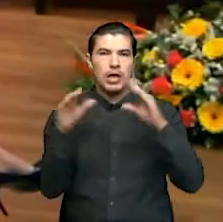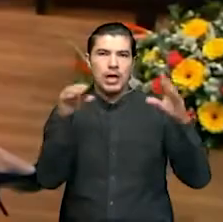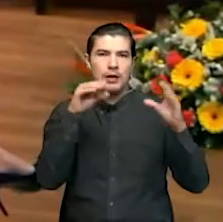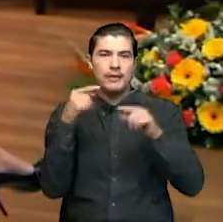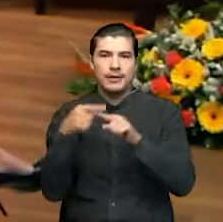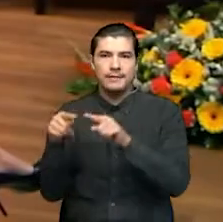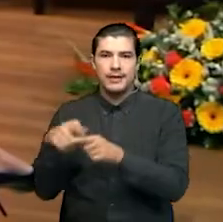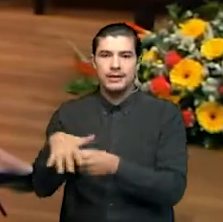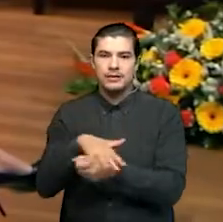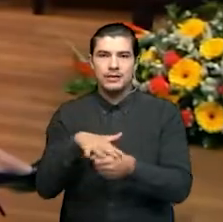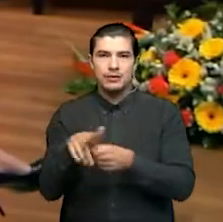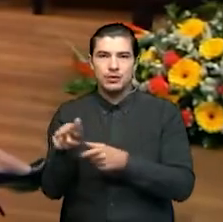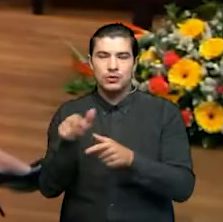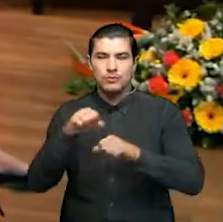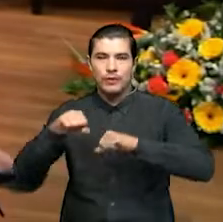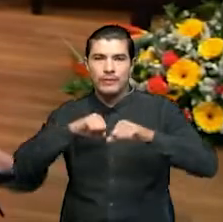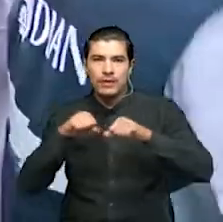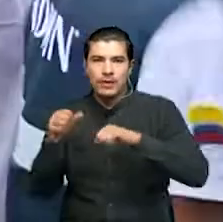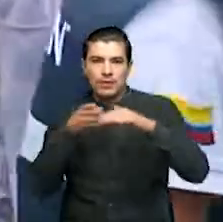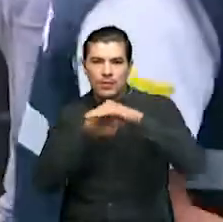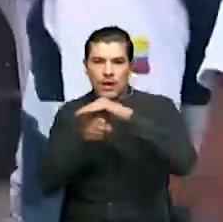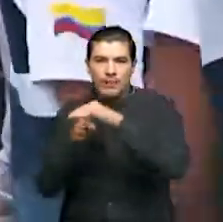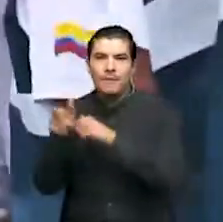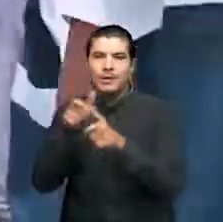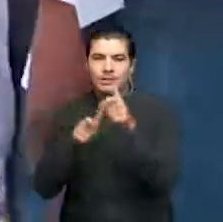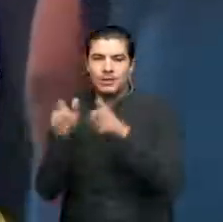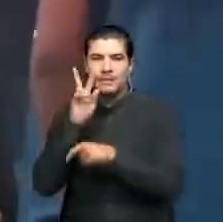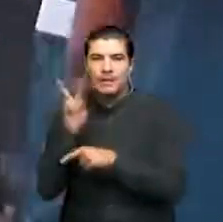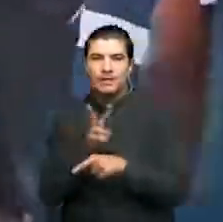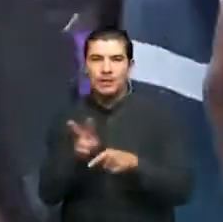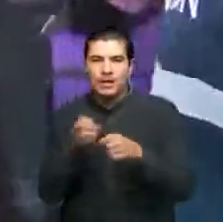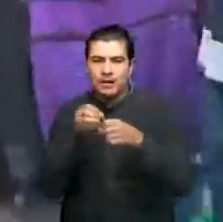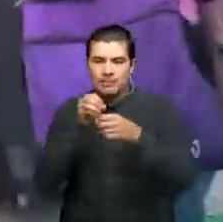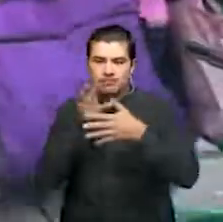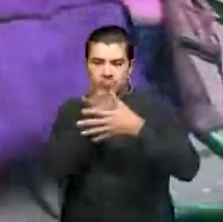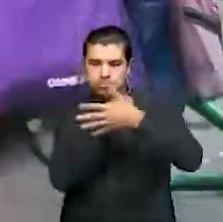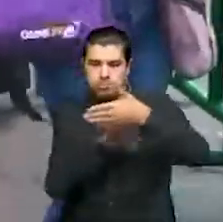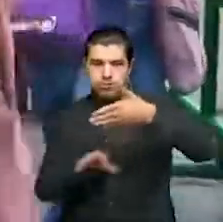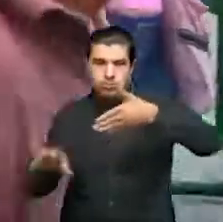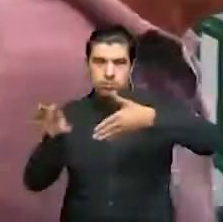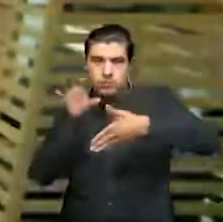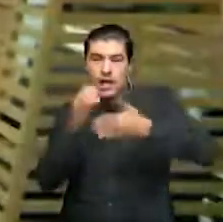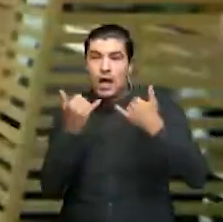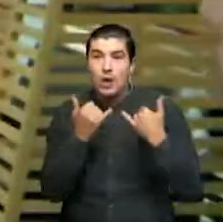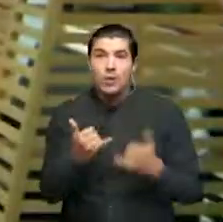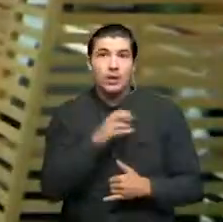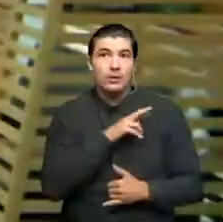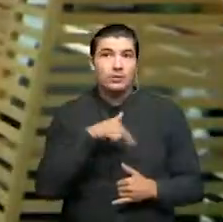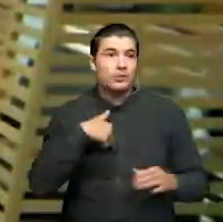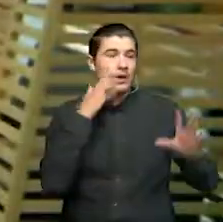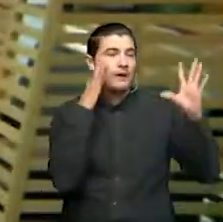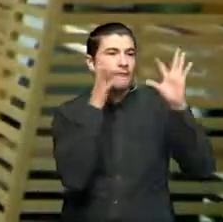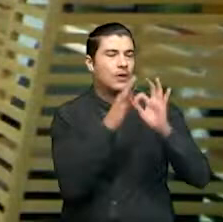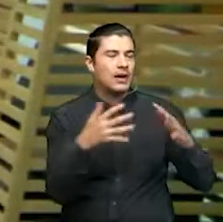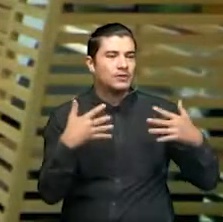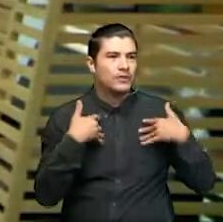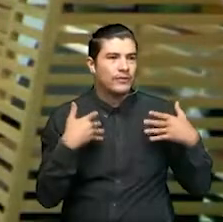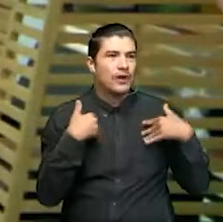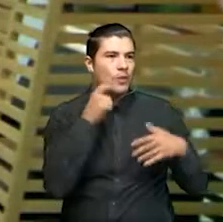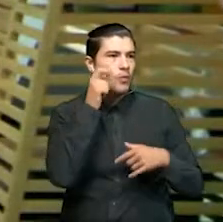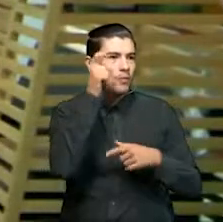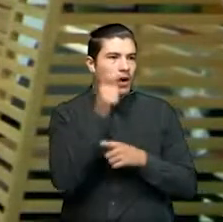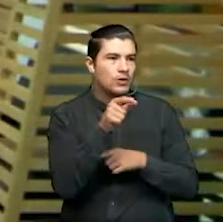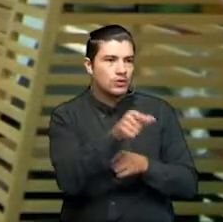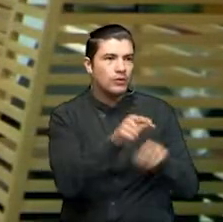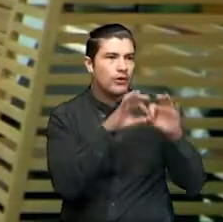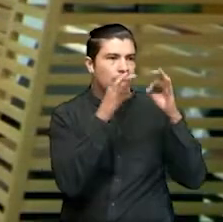los movimientos migratorios, en este caso el flujo de venezolanos. Hay que enfocarse en el drama humano. Estamos hablando de personas, estamos hablando de familias,